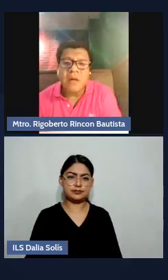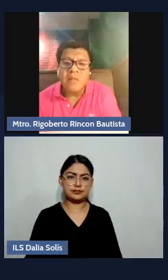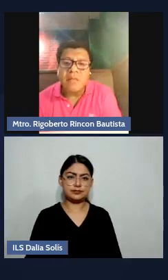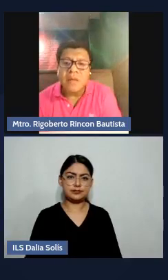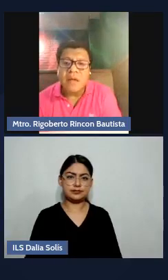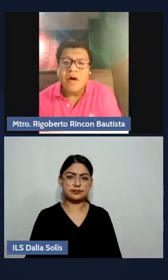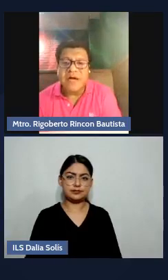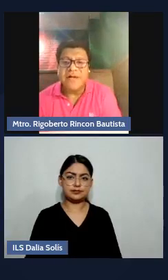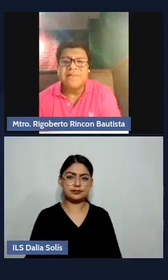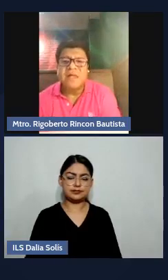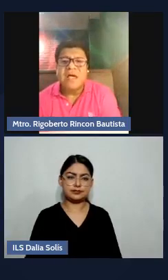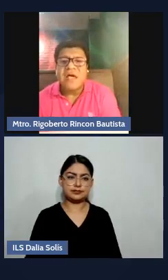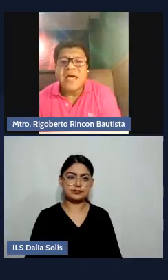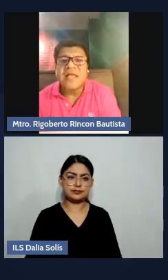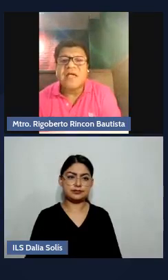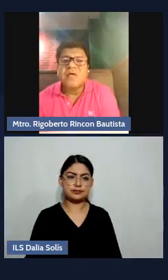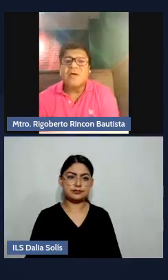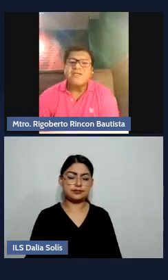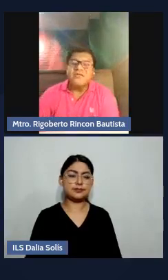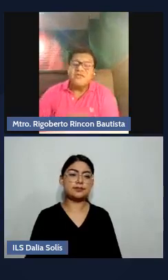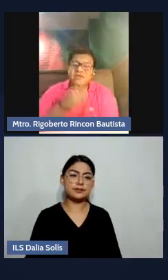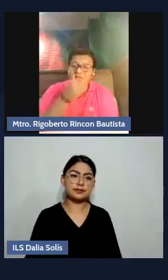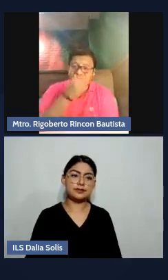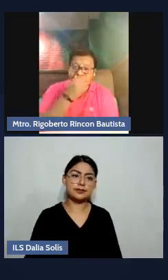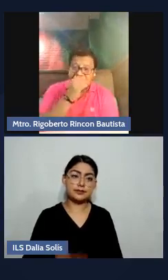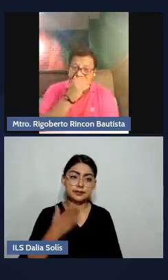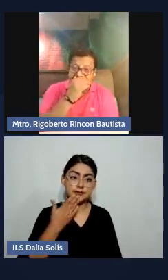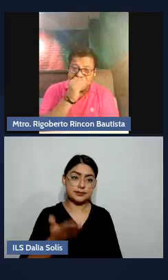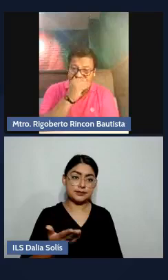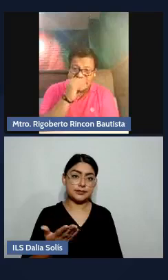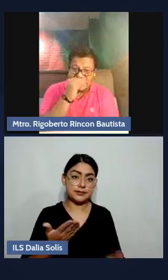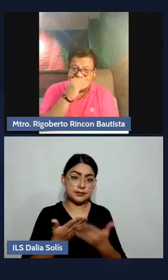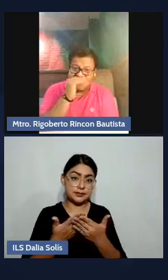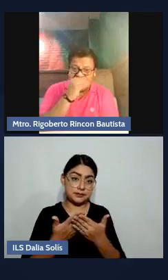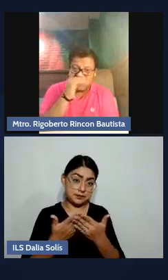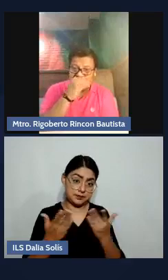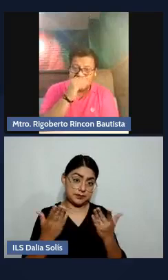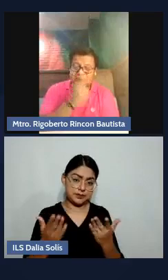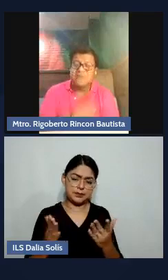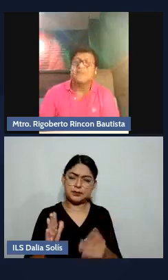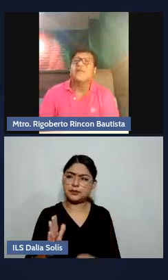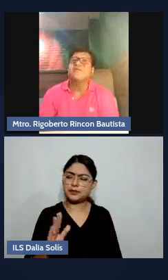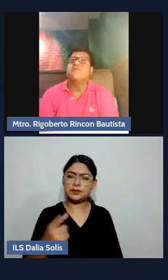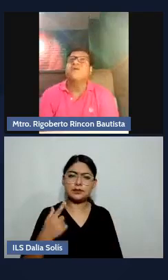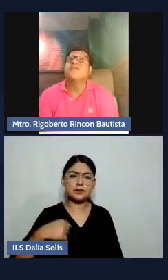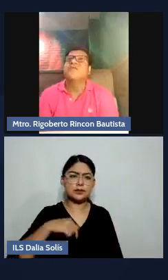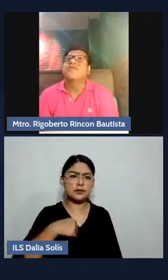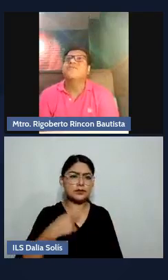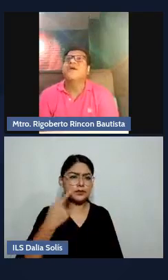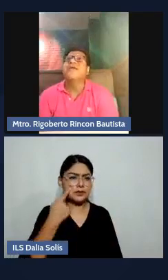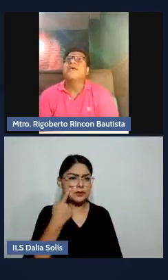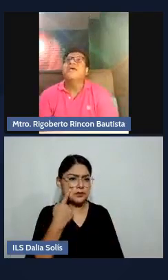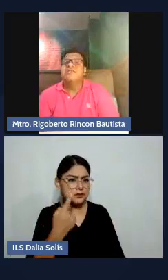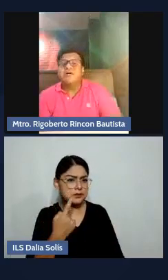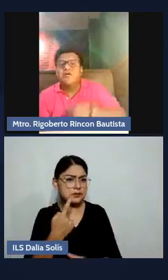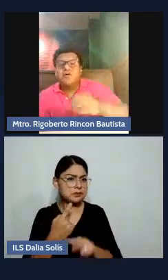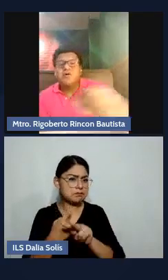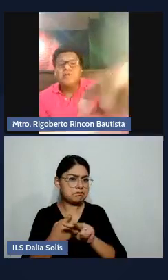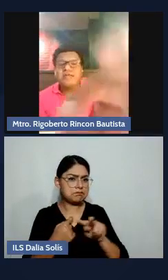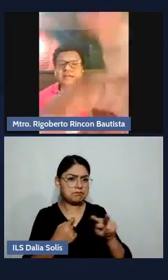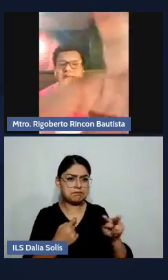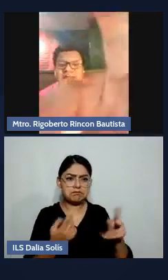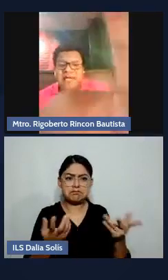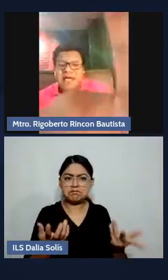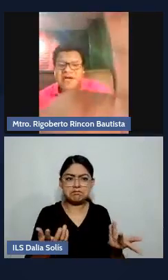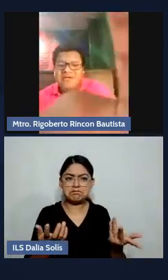Ok. ¿Y cuáles son otros tipos de consecuencias que que se pueden observar según completamente